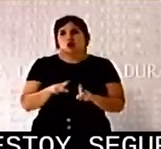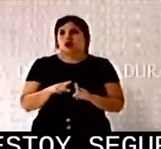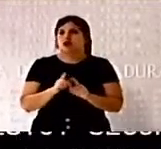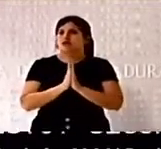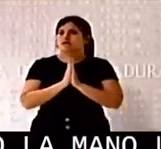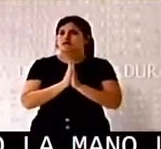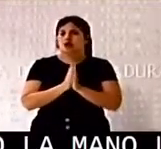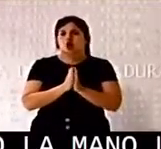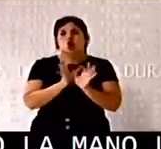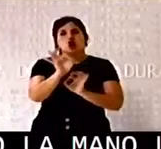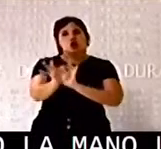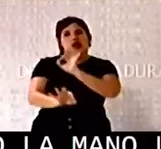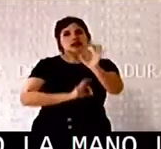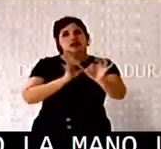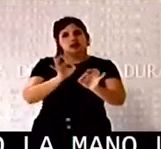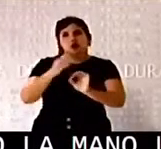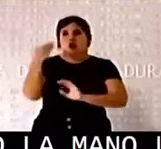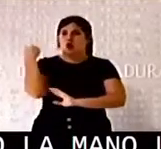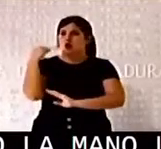organizaciones juveniles,